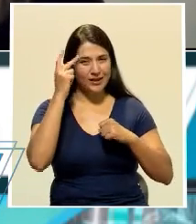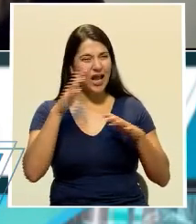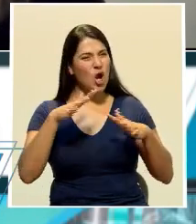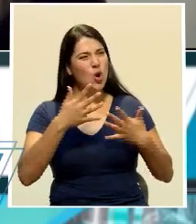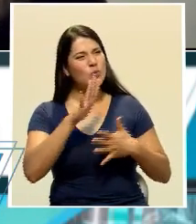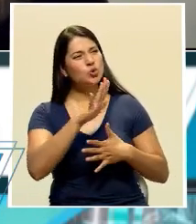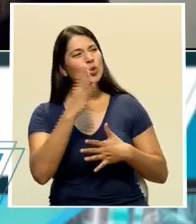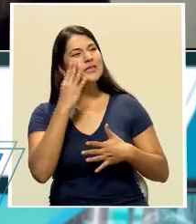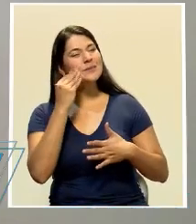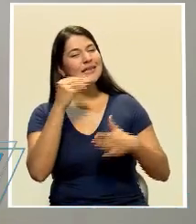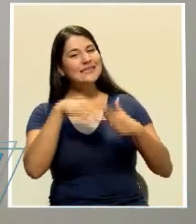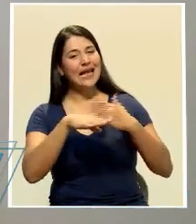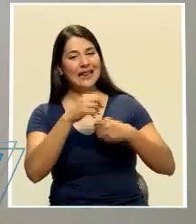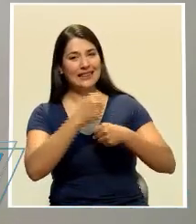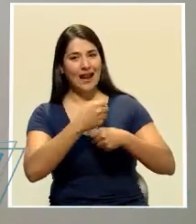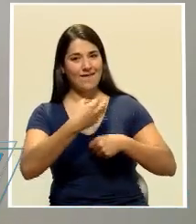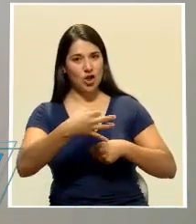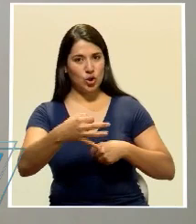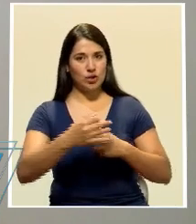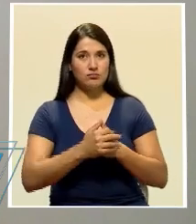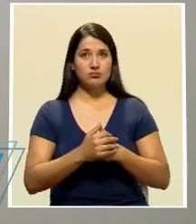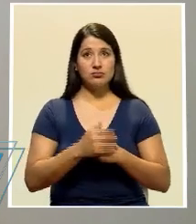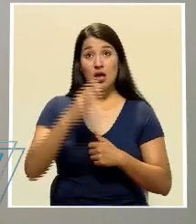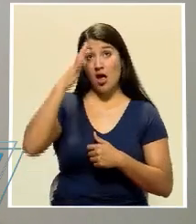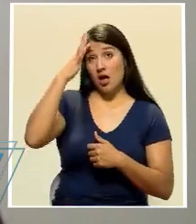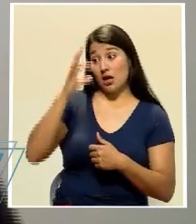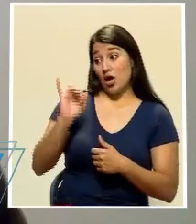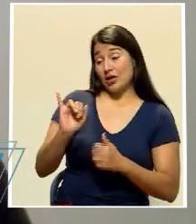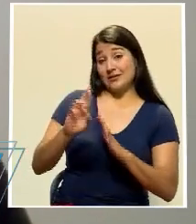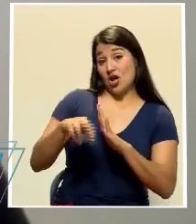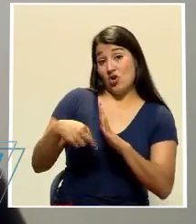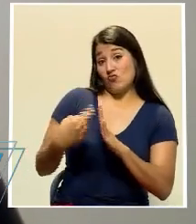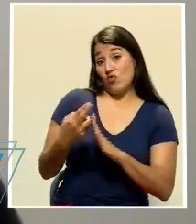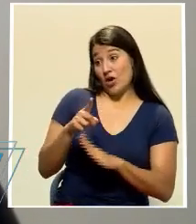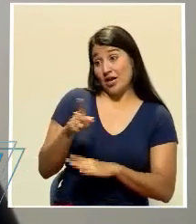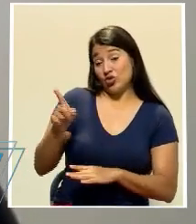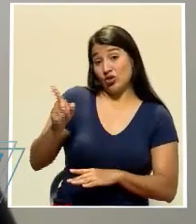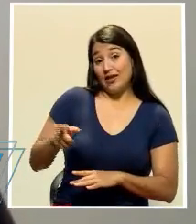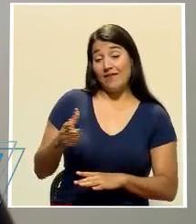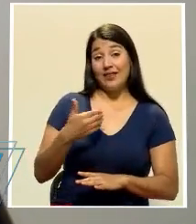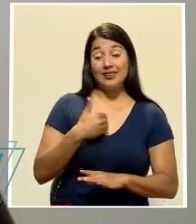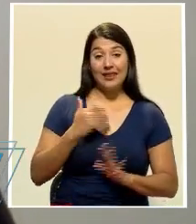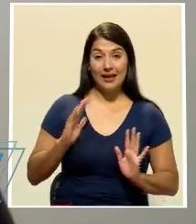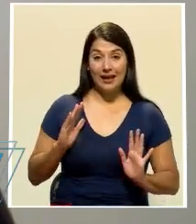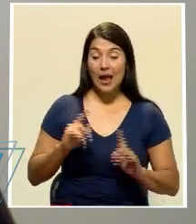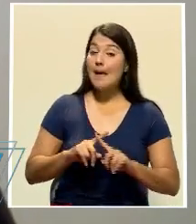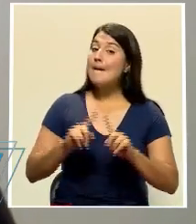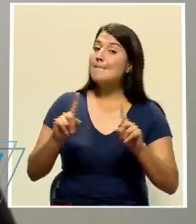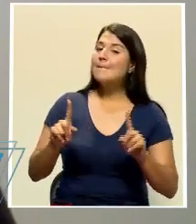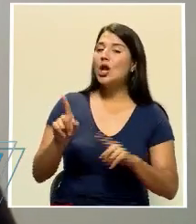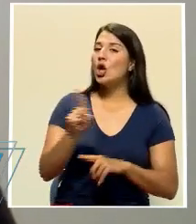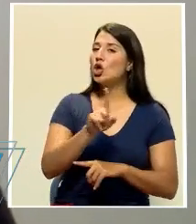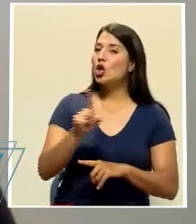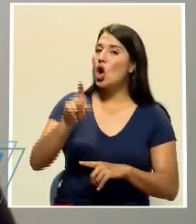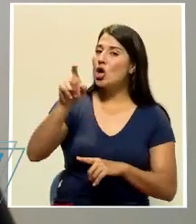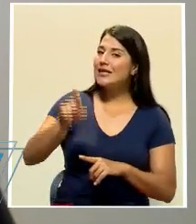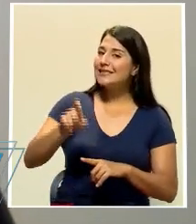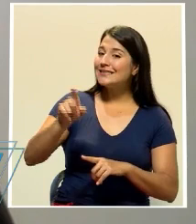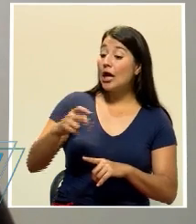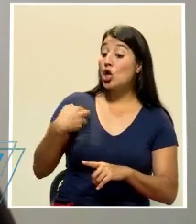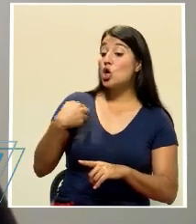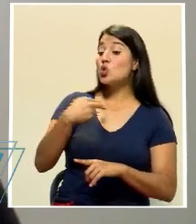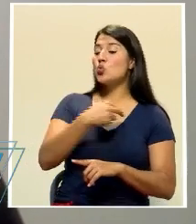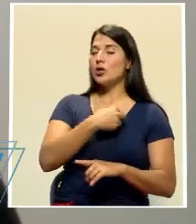diario? Bueno, me parece que ese es el papel que les corresponde a ellos, pero no necesariamente el que nos corresponde